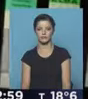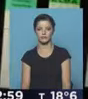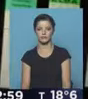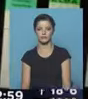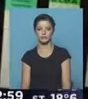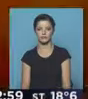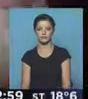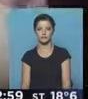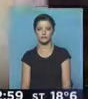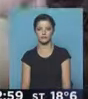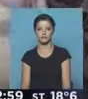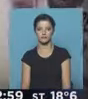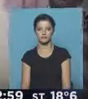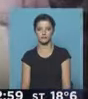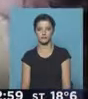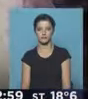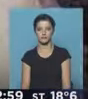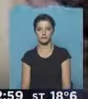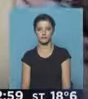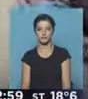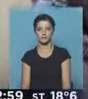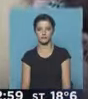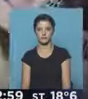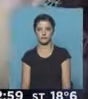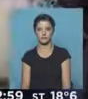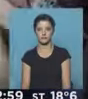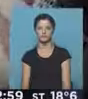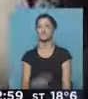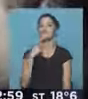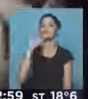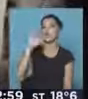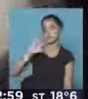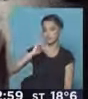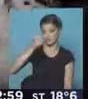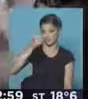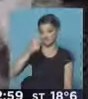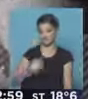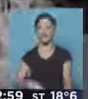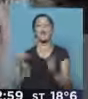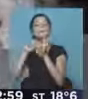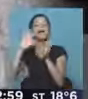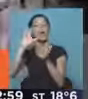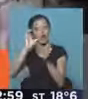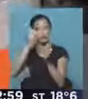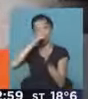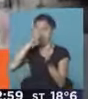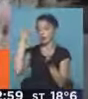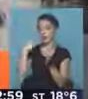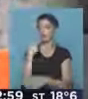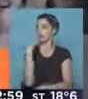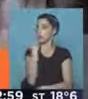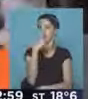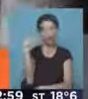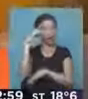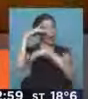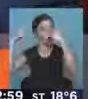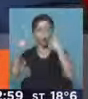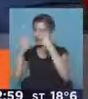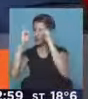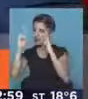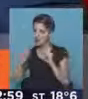result. Colombia ganó, dio la victoria. Los colombianos votaron el domingo no al acuerdo de paz con las